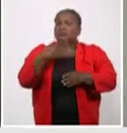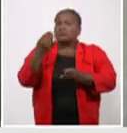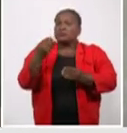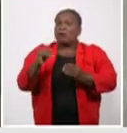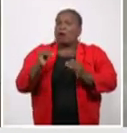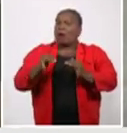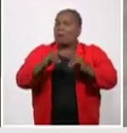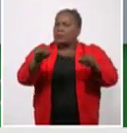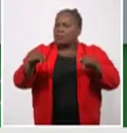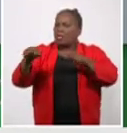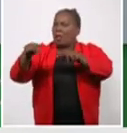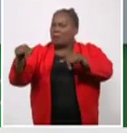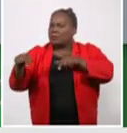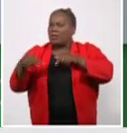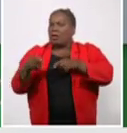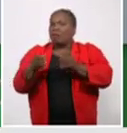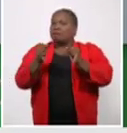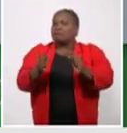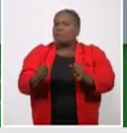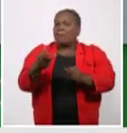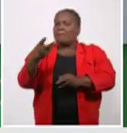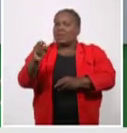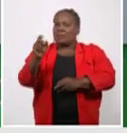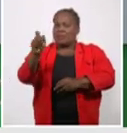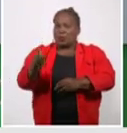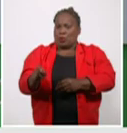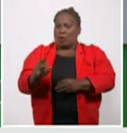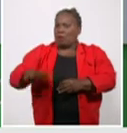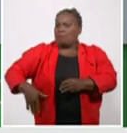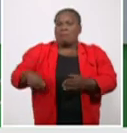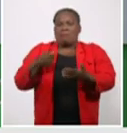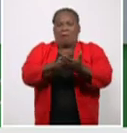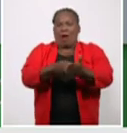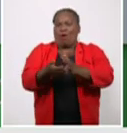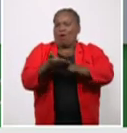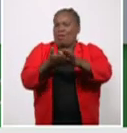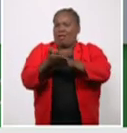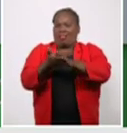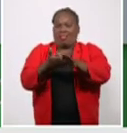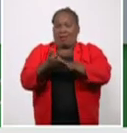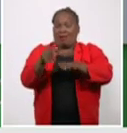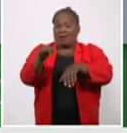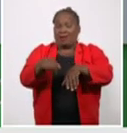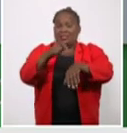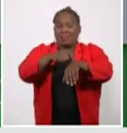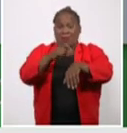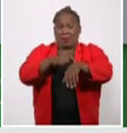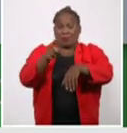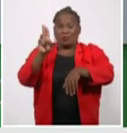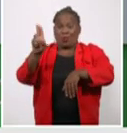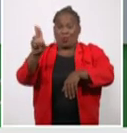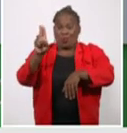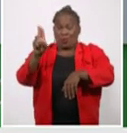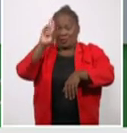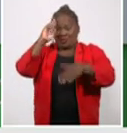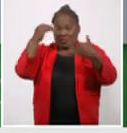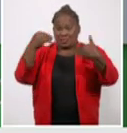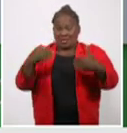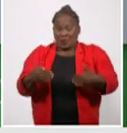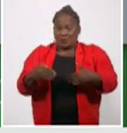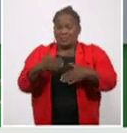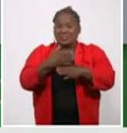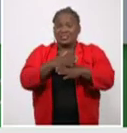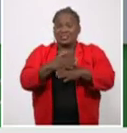unas 20 personas de forma gratuita. En este contexto, la emergencia sanitaria evidencia que de nada valen las decisiones y